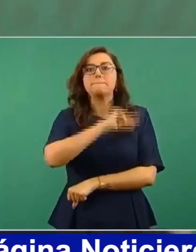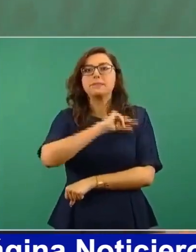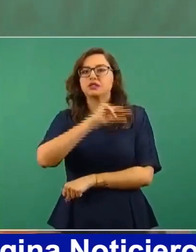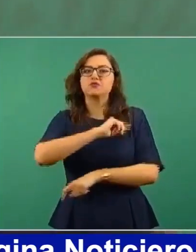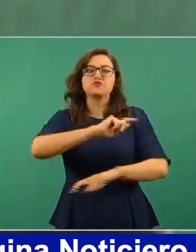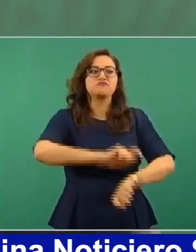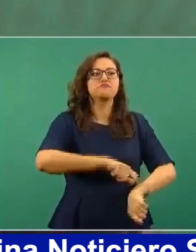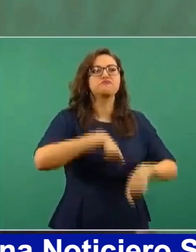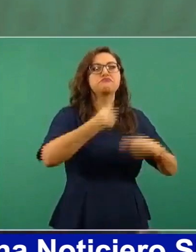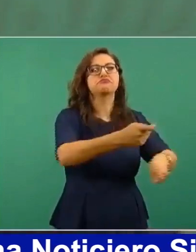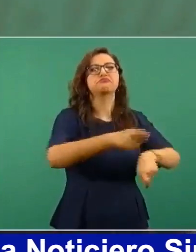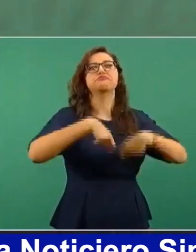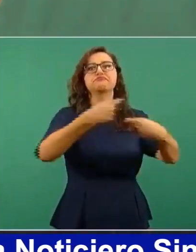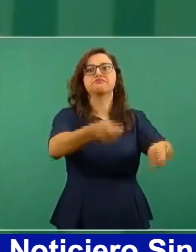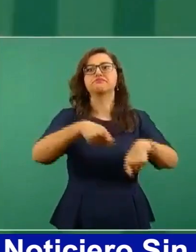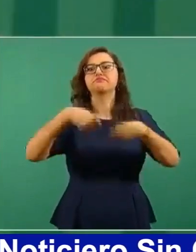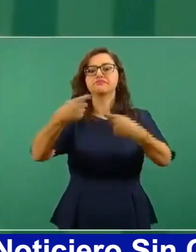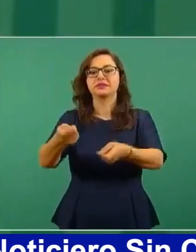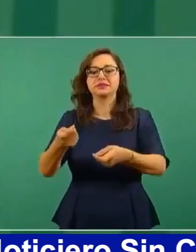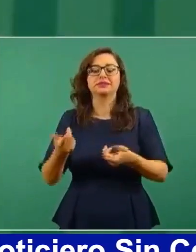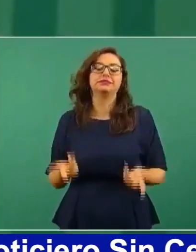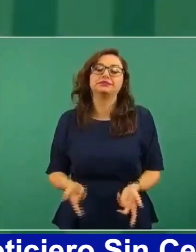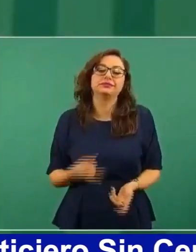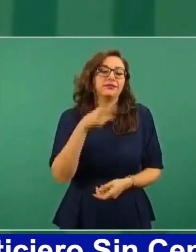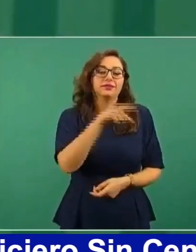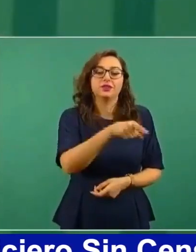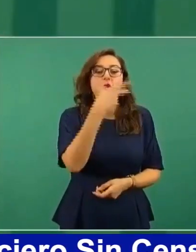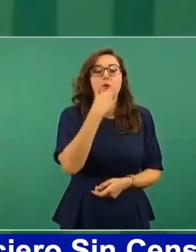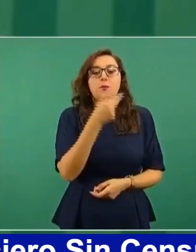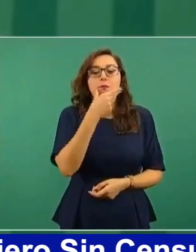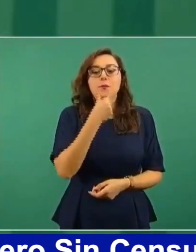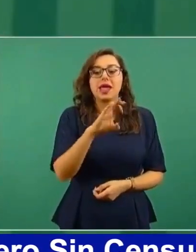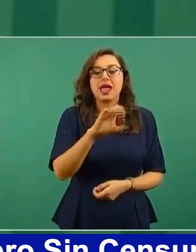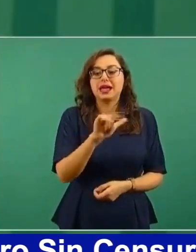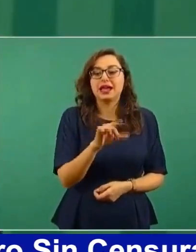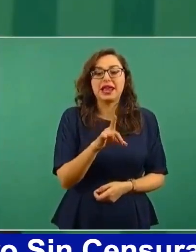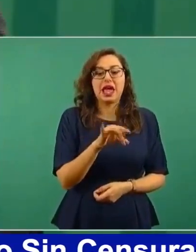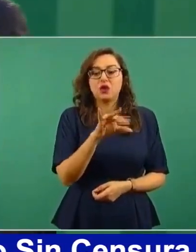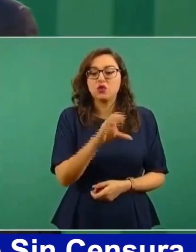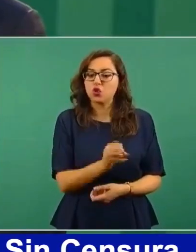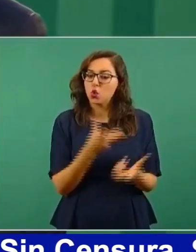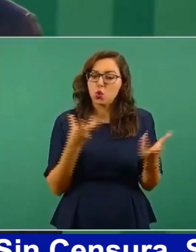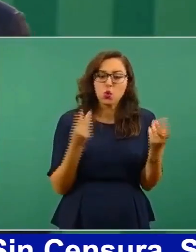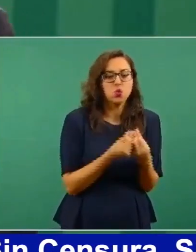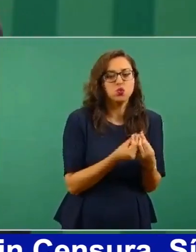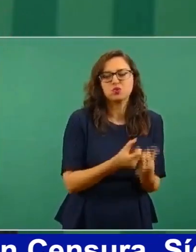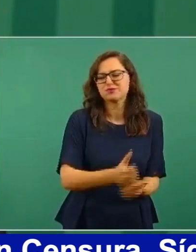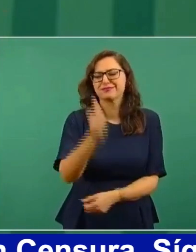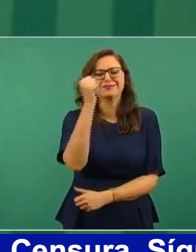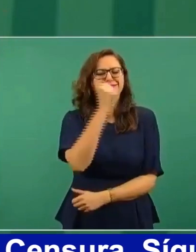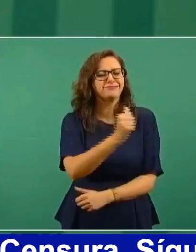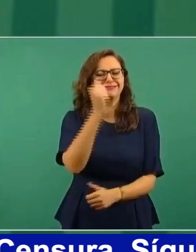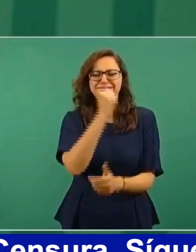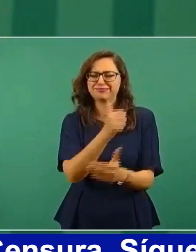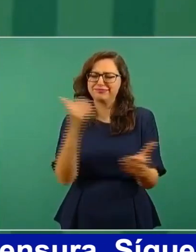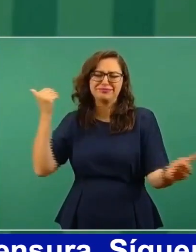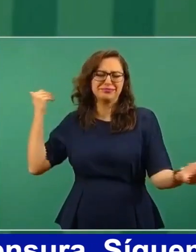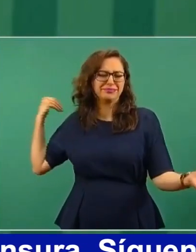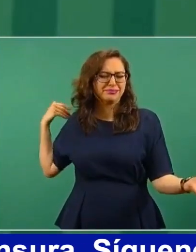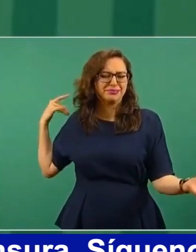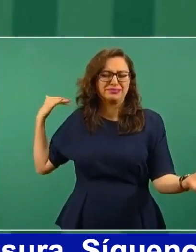Y siempre Claudio ha defendido pues este modelo privatizador